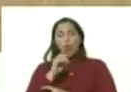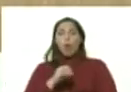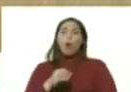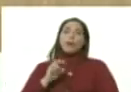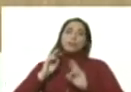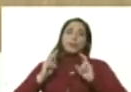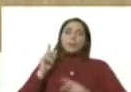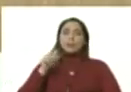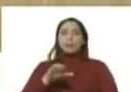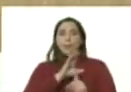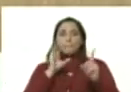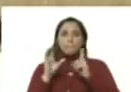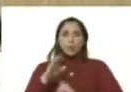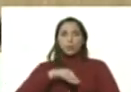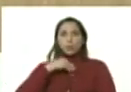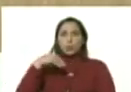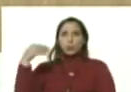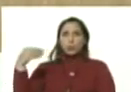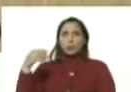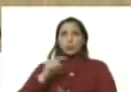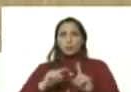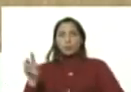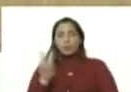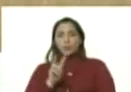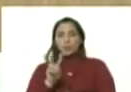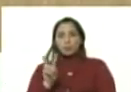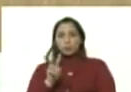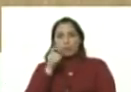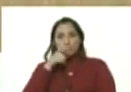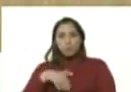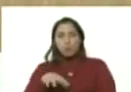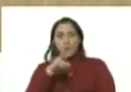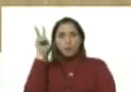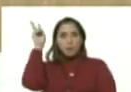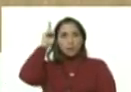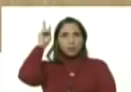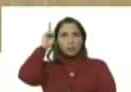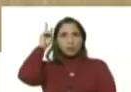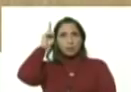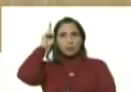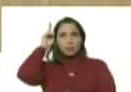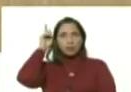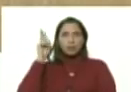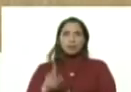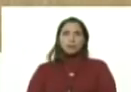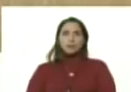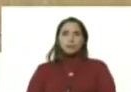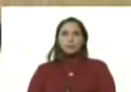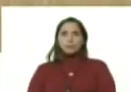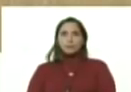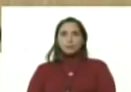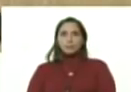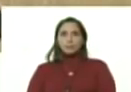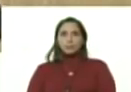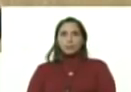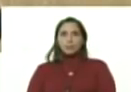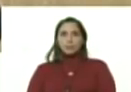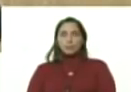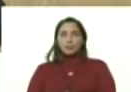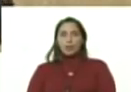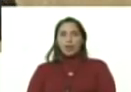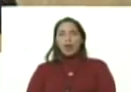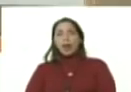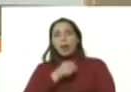vista cultural, espiritual, para Venezuela, para los pueblos indígenas, para el pueblo Pemón venezolano, la abuela, la piedra